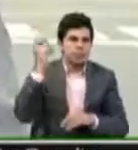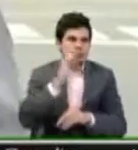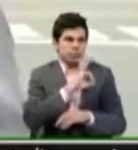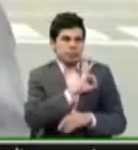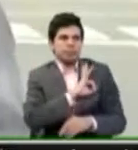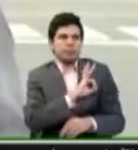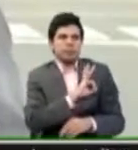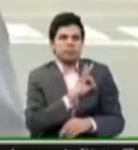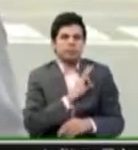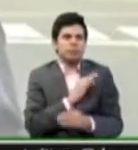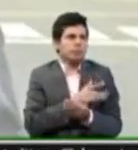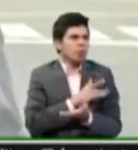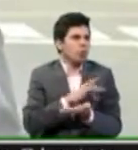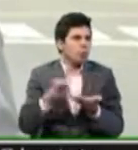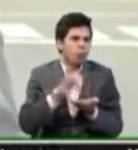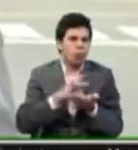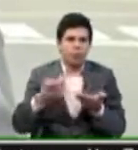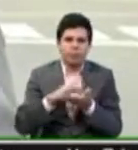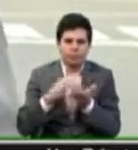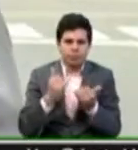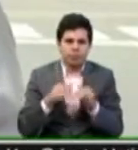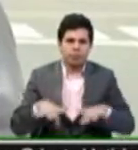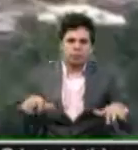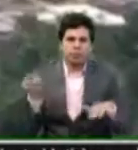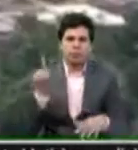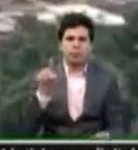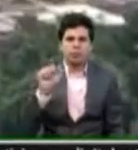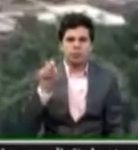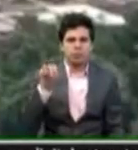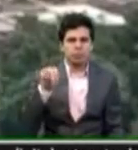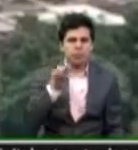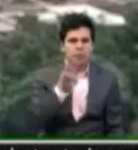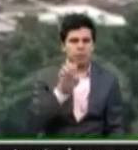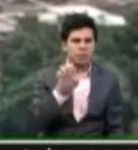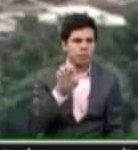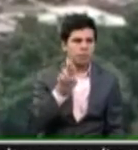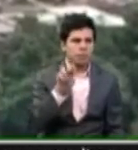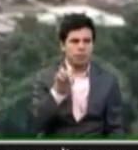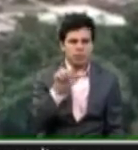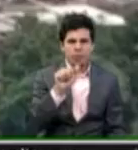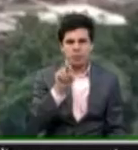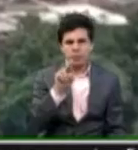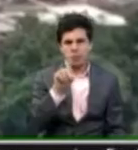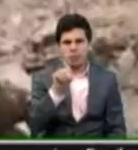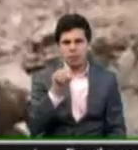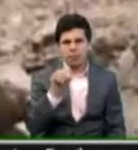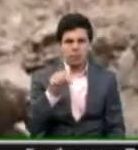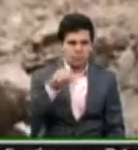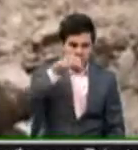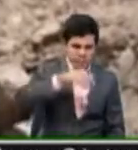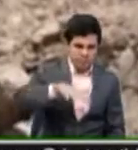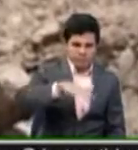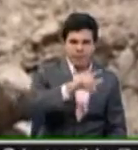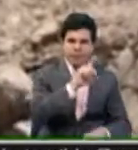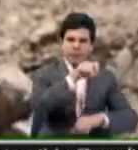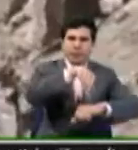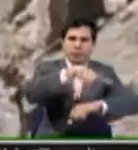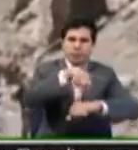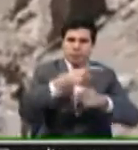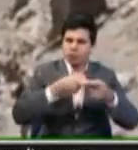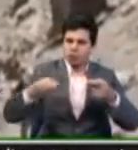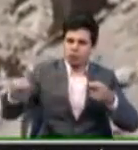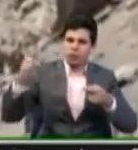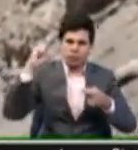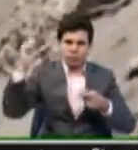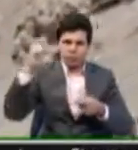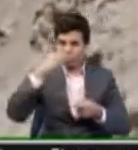de calamidad en la población de San Bernardo de Bata, un corregimiento a unas 6 horas de Cúcuta. Pertenece